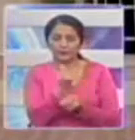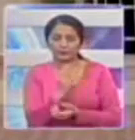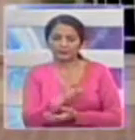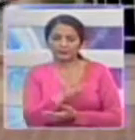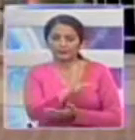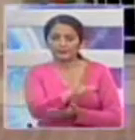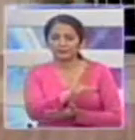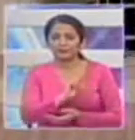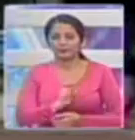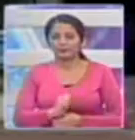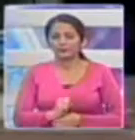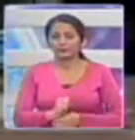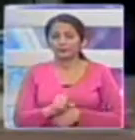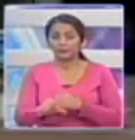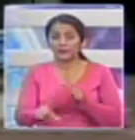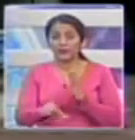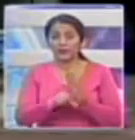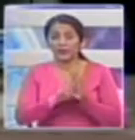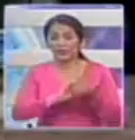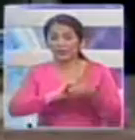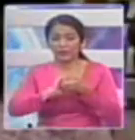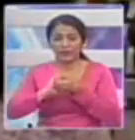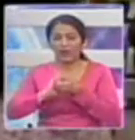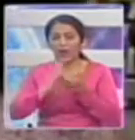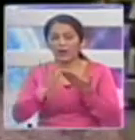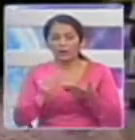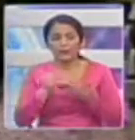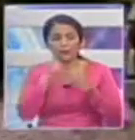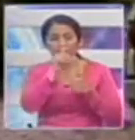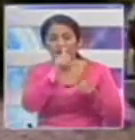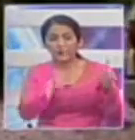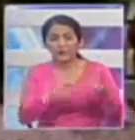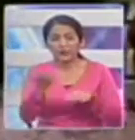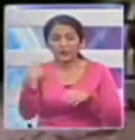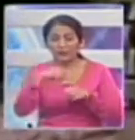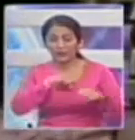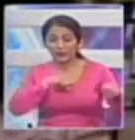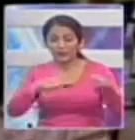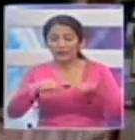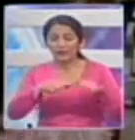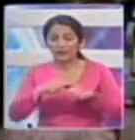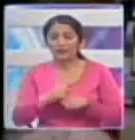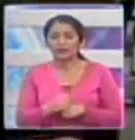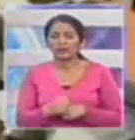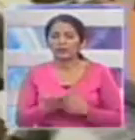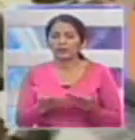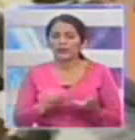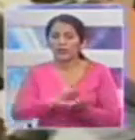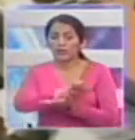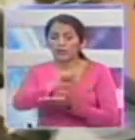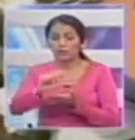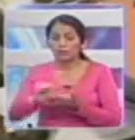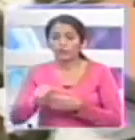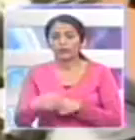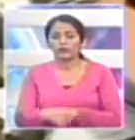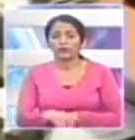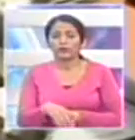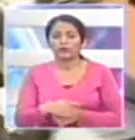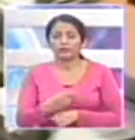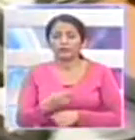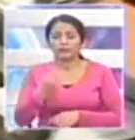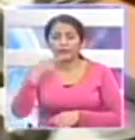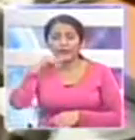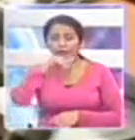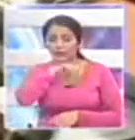La recaudación de la ley solidaria ha cumplido con el 113% de lo programado en el Azuay, Cañar y Morona, Santiago. El ingreso alcanza los